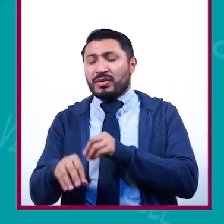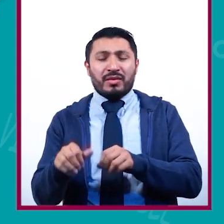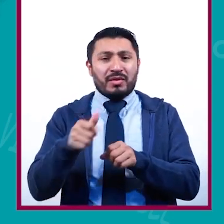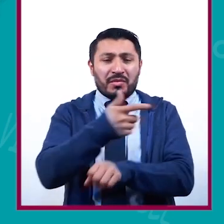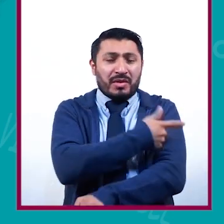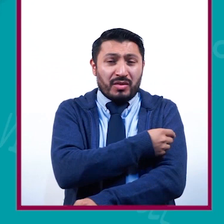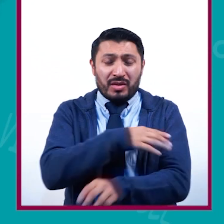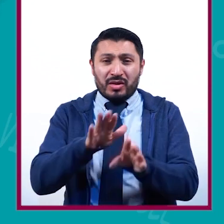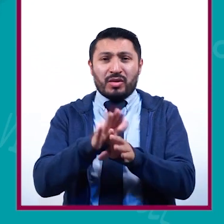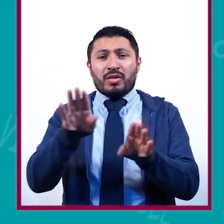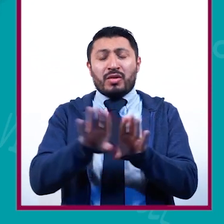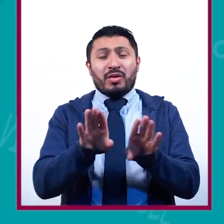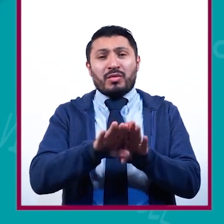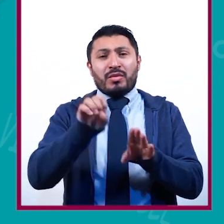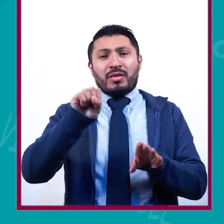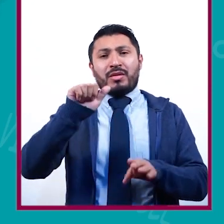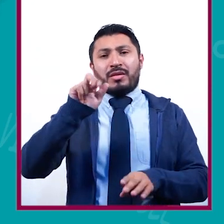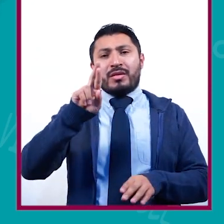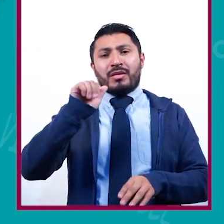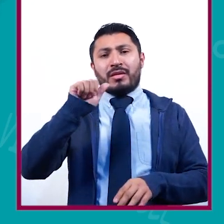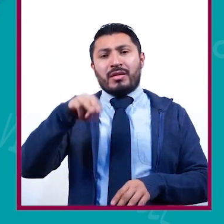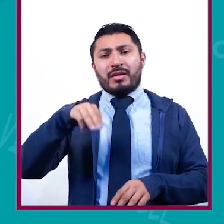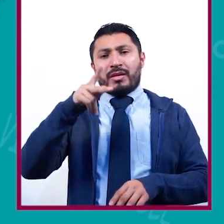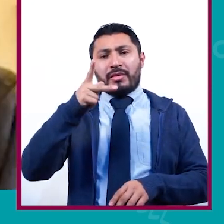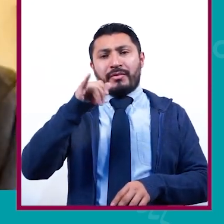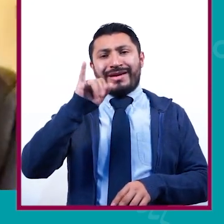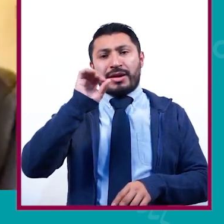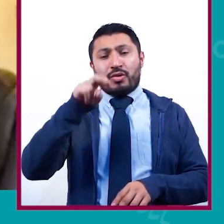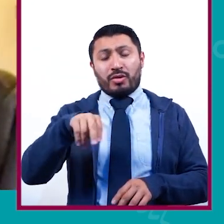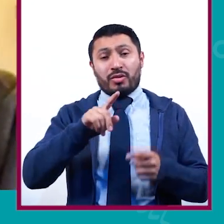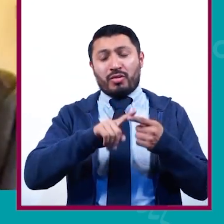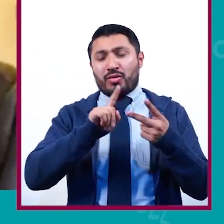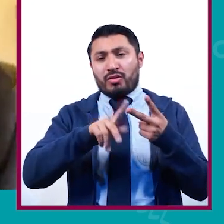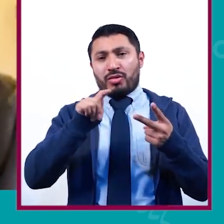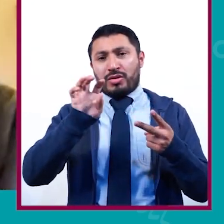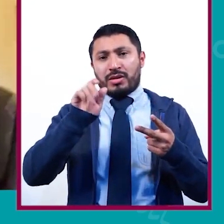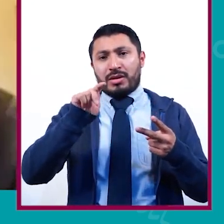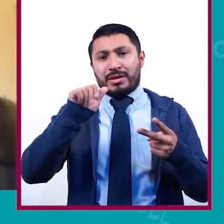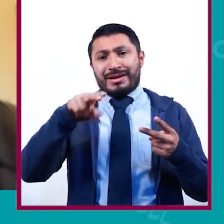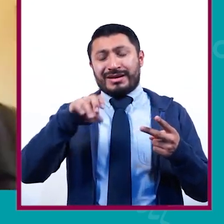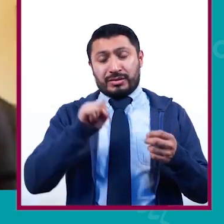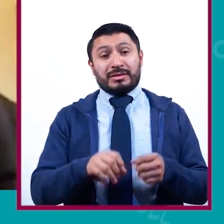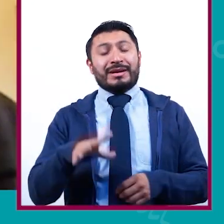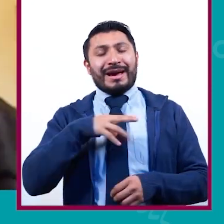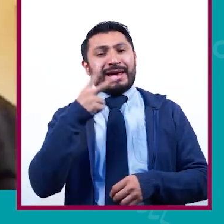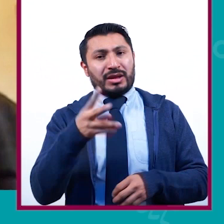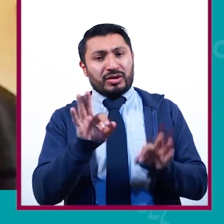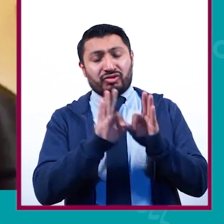de vacunas como la del sarampión o del tétanos? Mira, hay 2 tipos de vacunas.